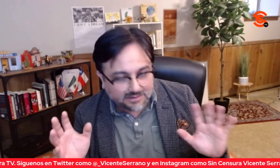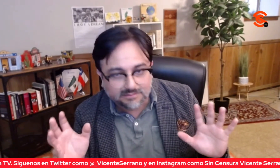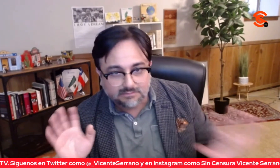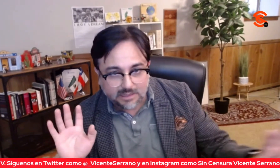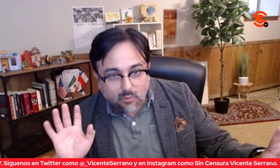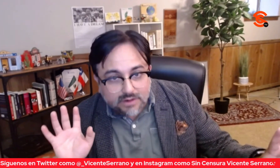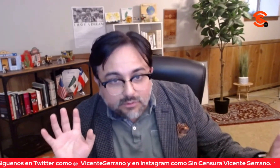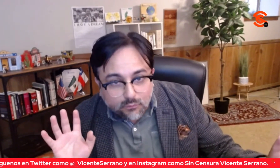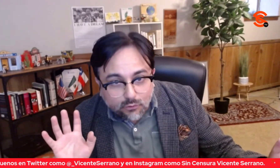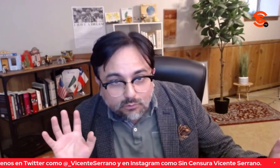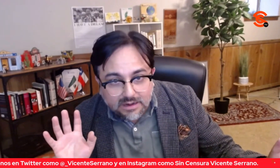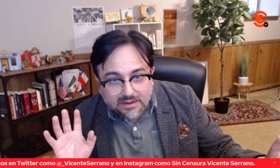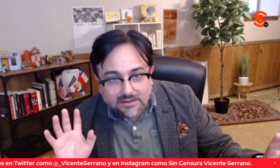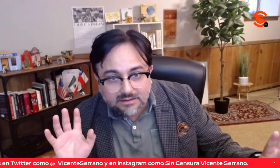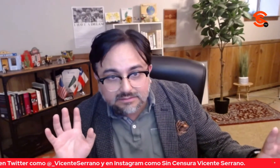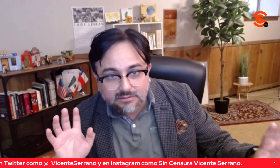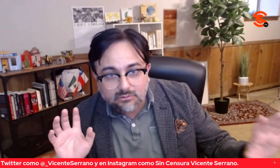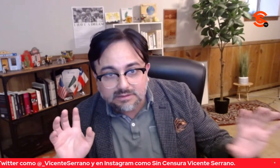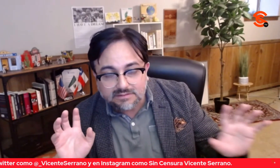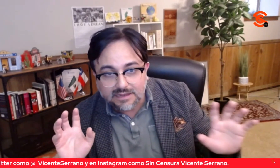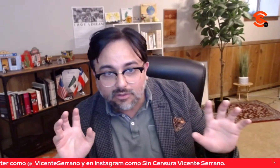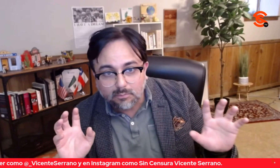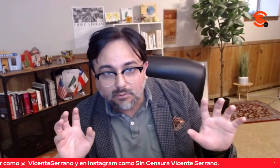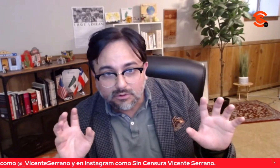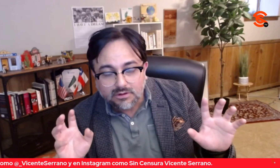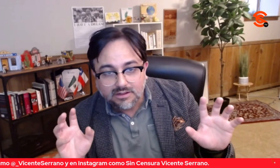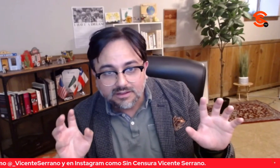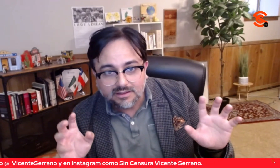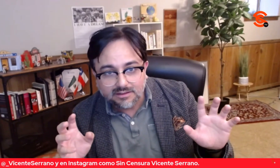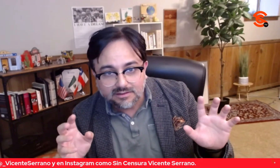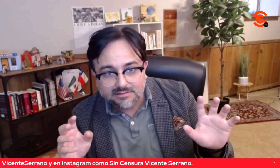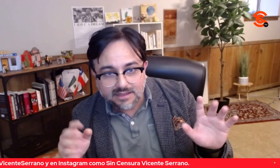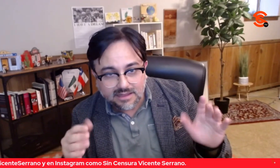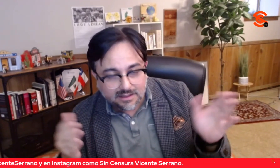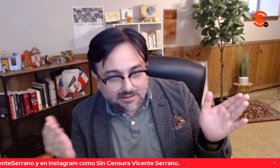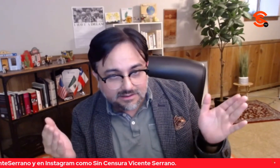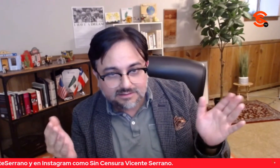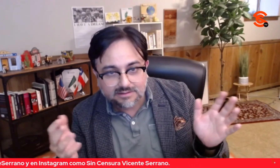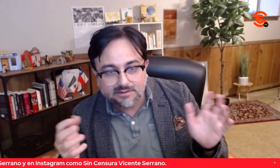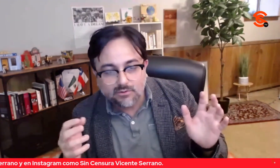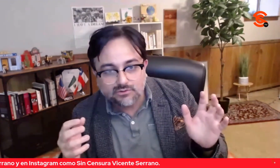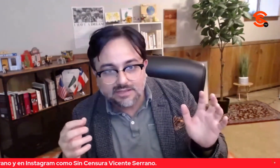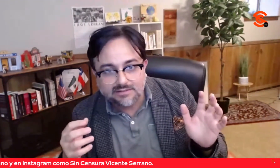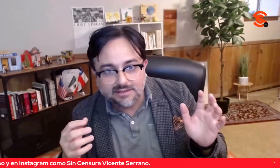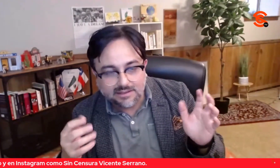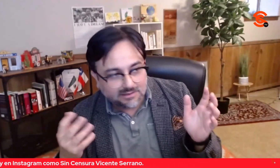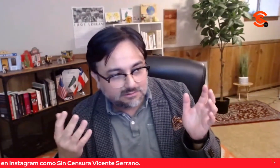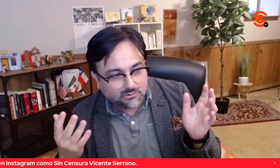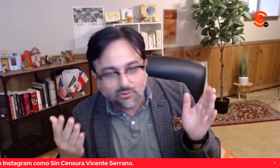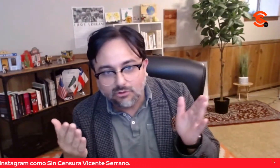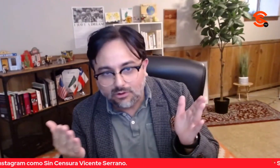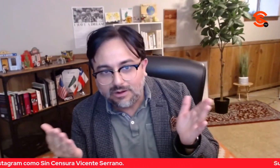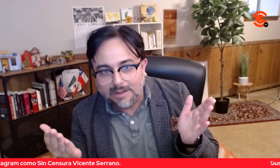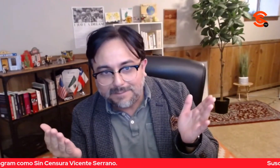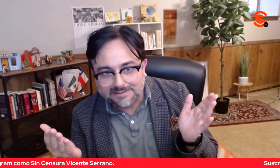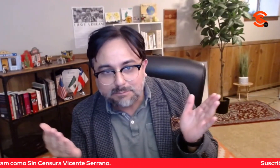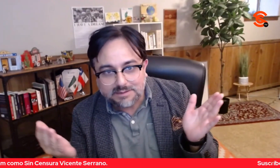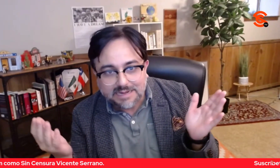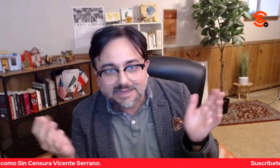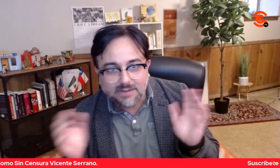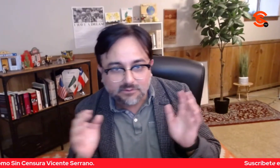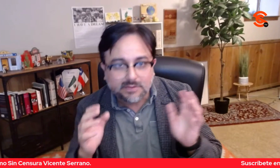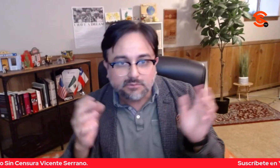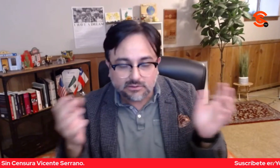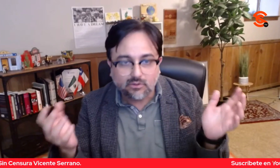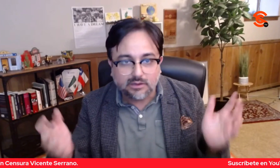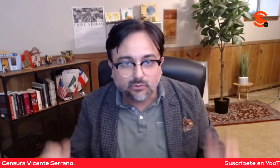tendría que estar, según Radio Fórmula, siendo investigado por esta circunstancia que yo la parte